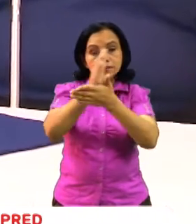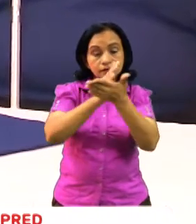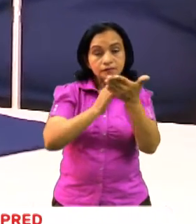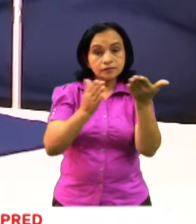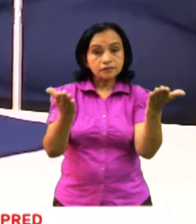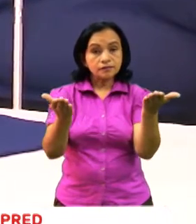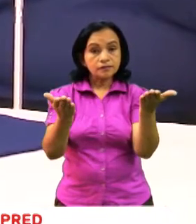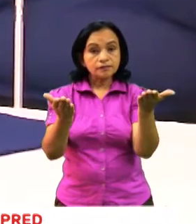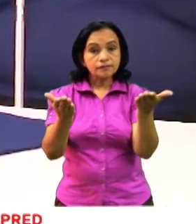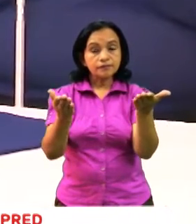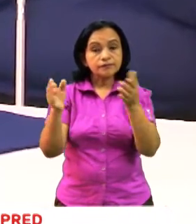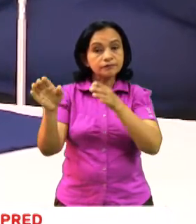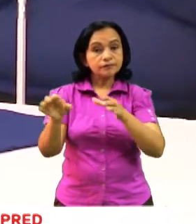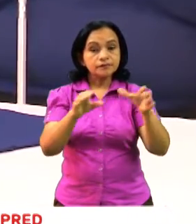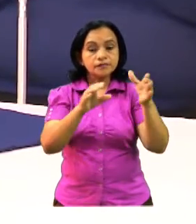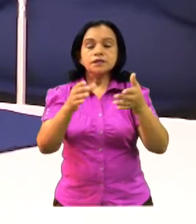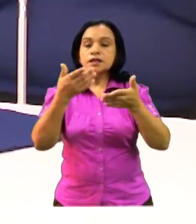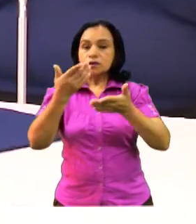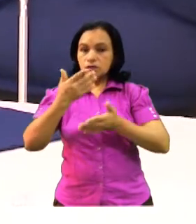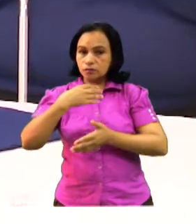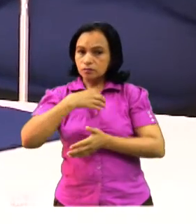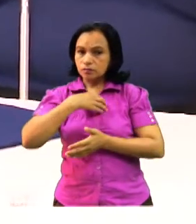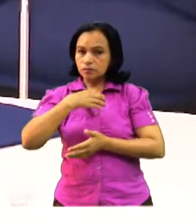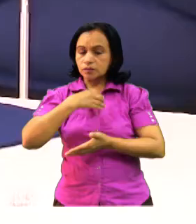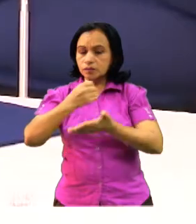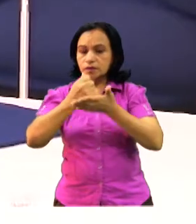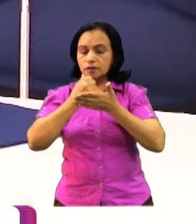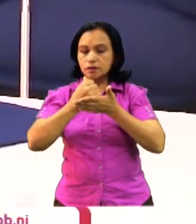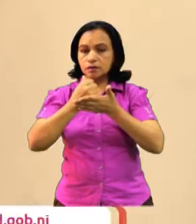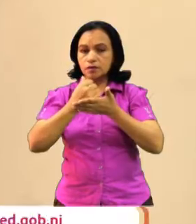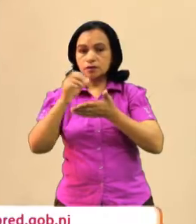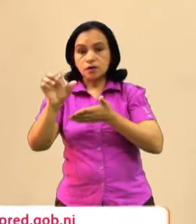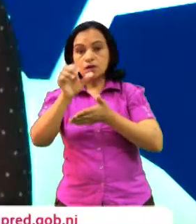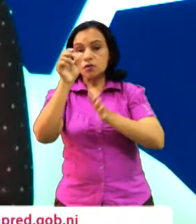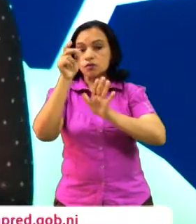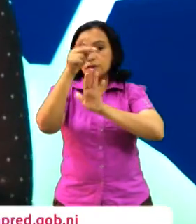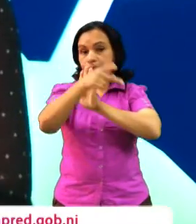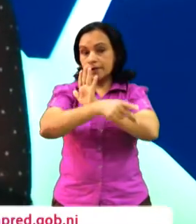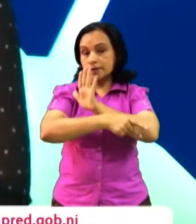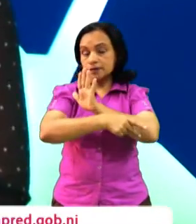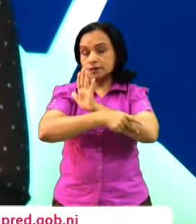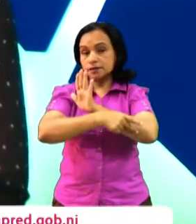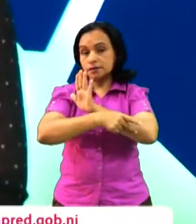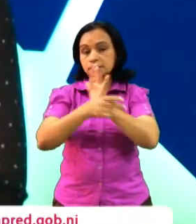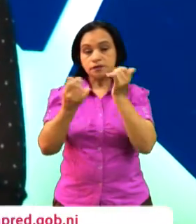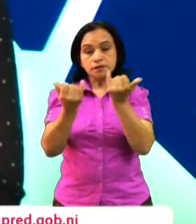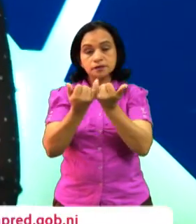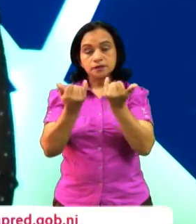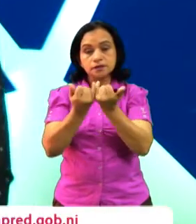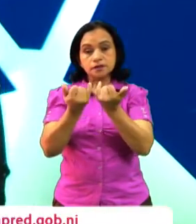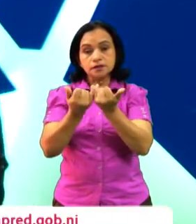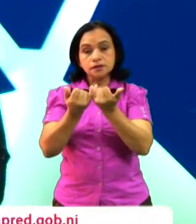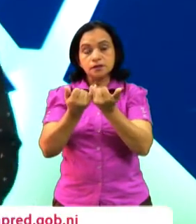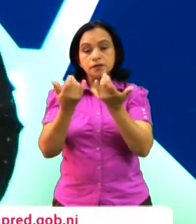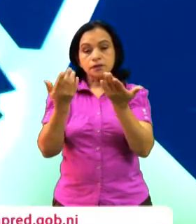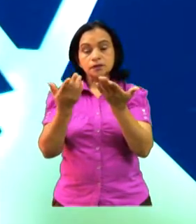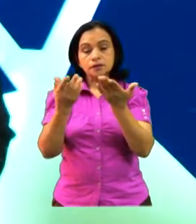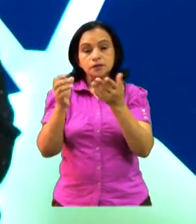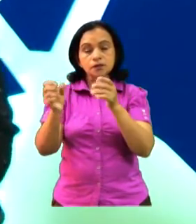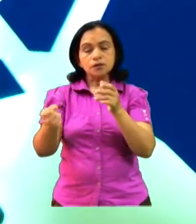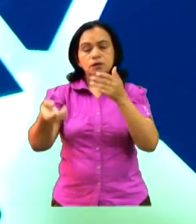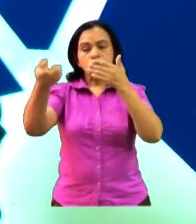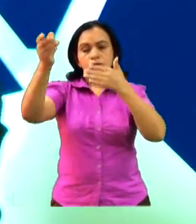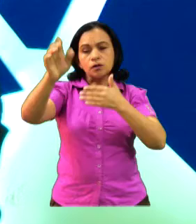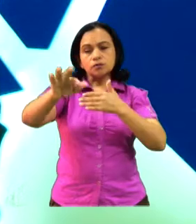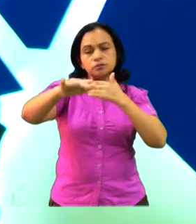acciones que nos garanticen a que no pase como en otros países, como el caso, digamos, del tsunami que